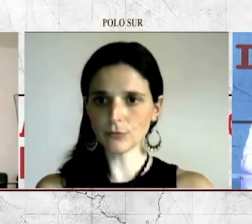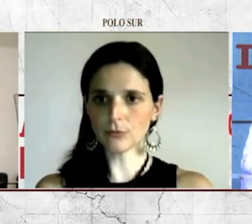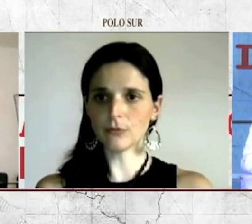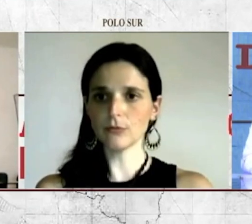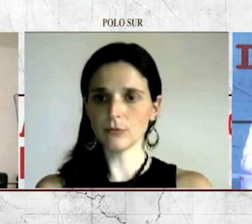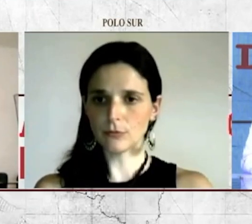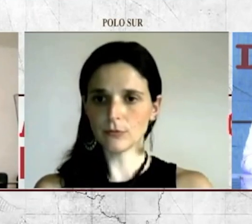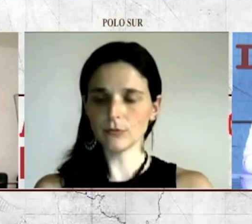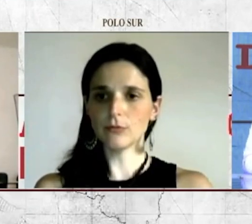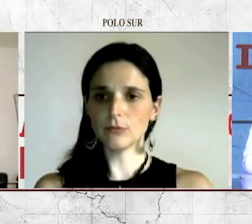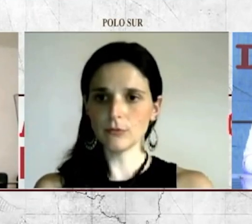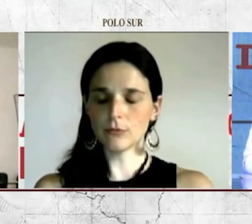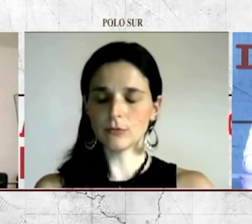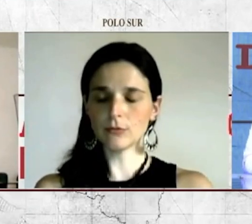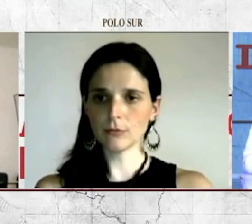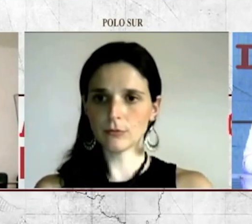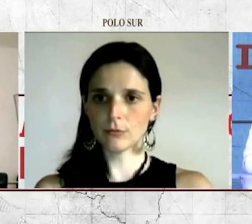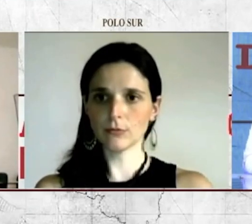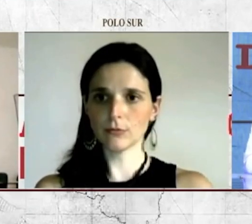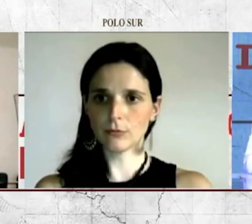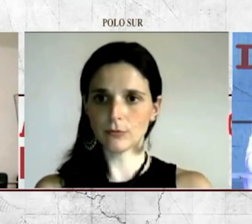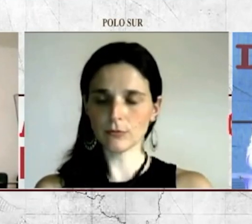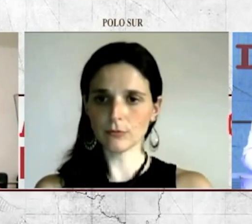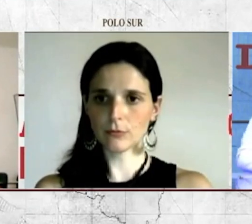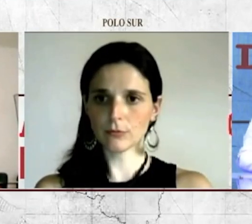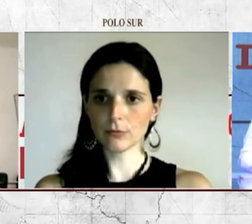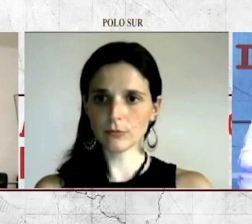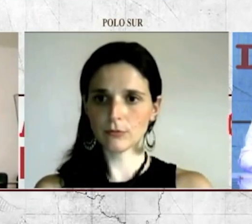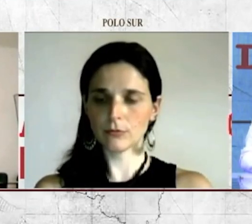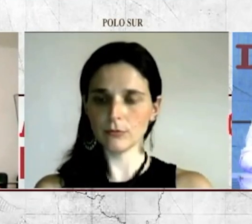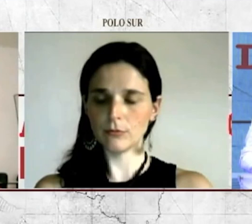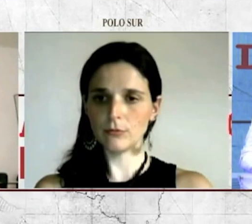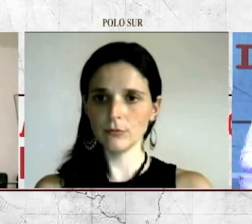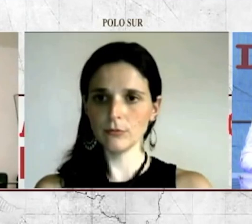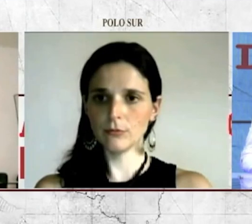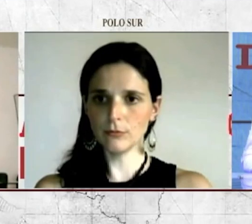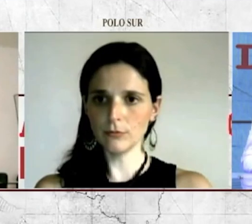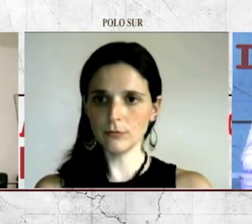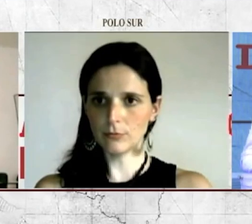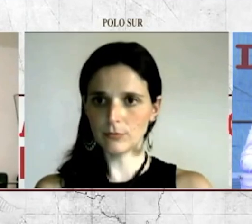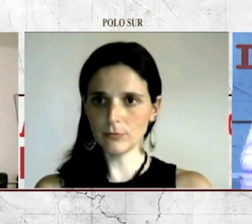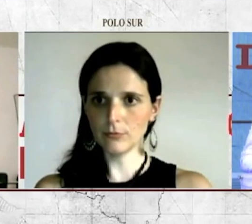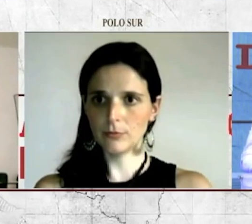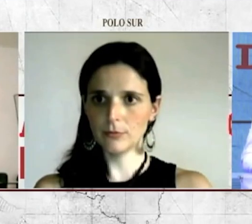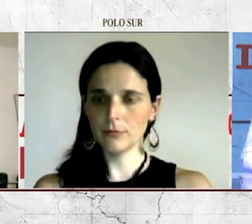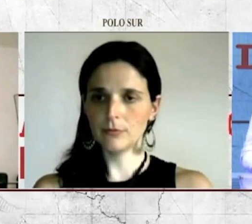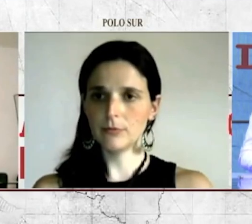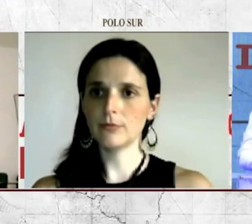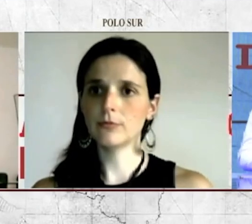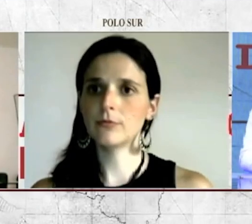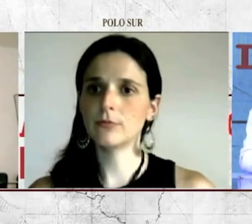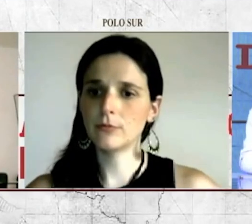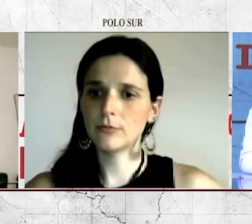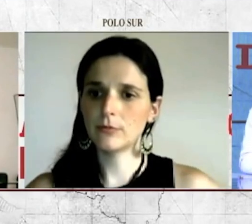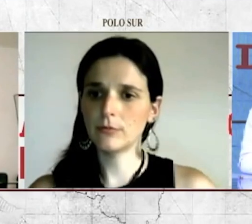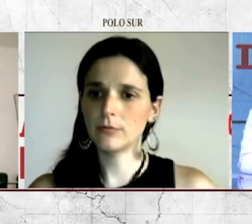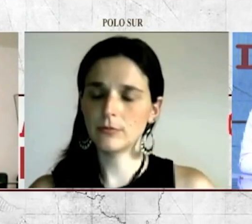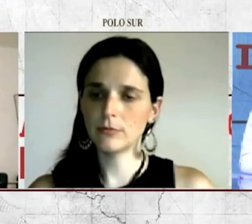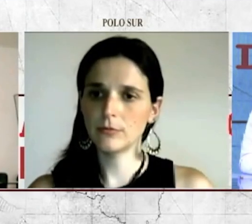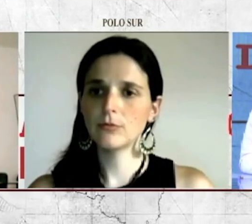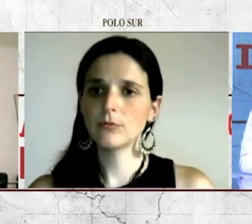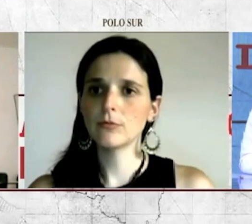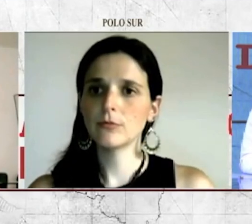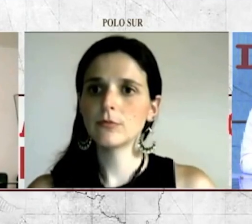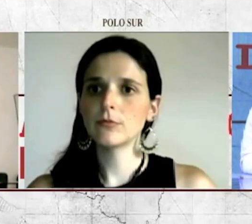un dato que después que tengo para darles, para recordar a nuestra audiencia acerca del papel de